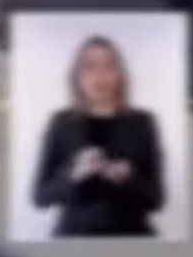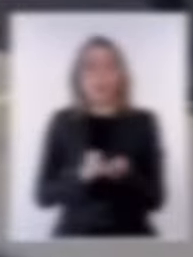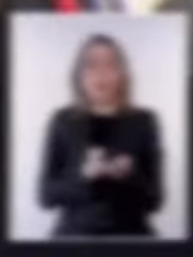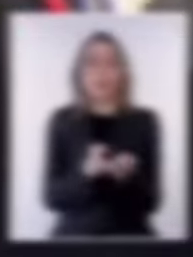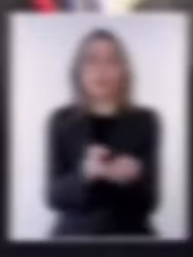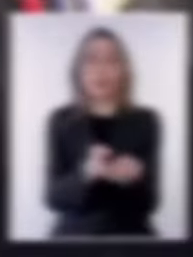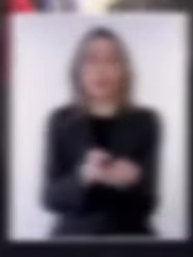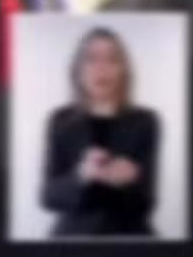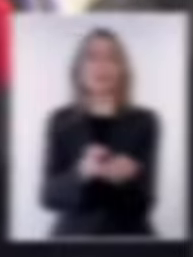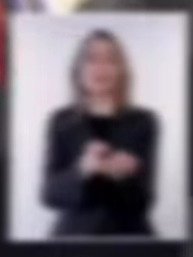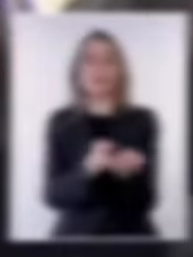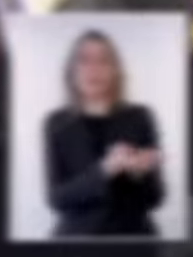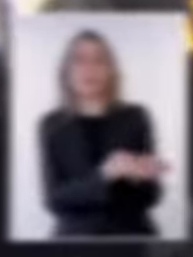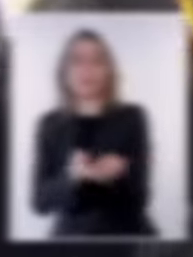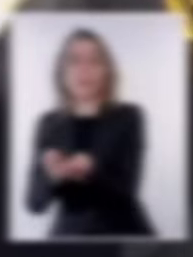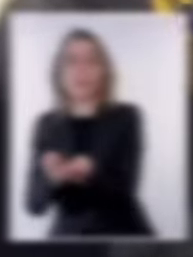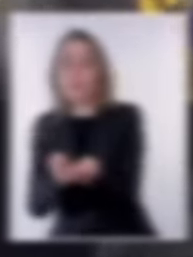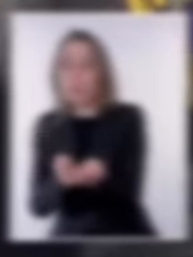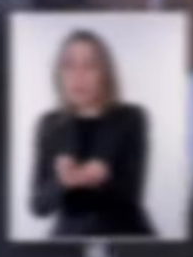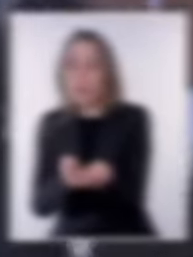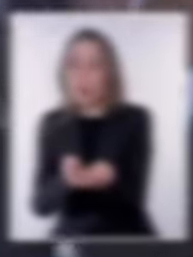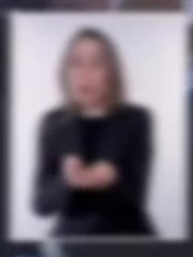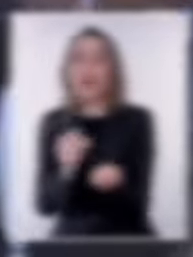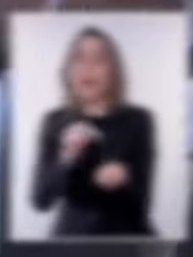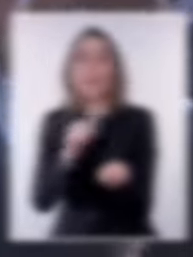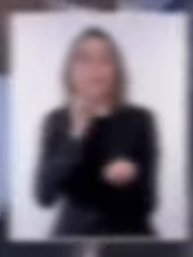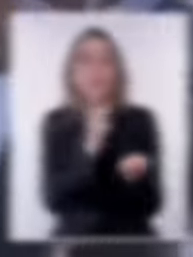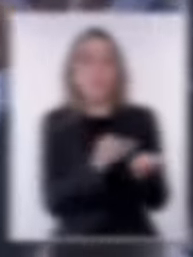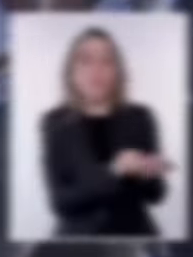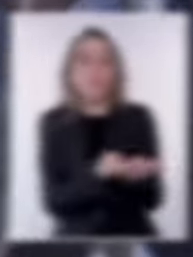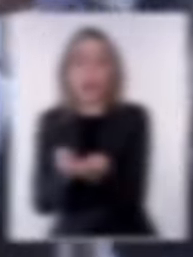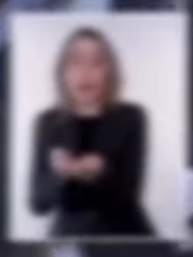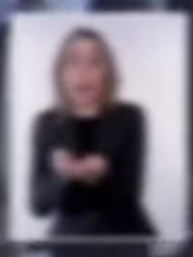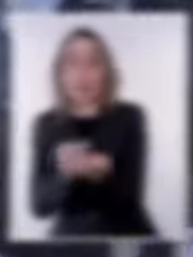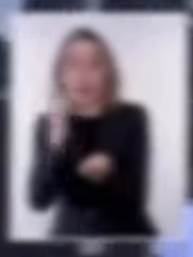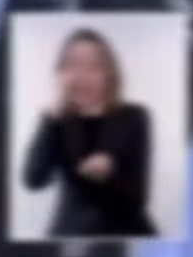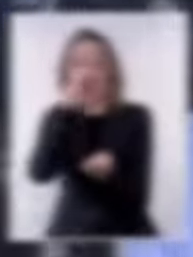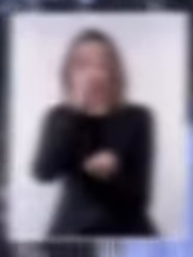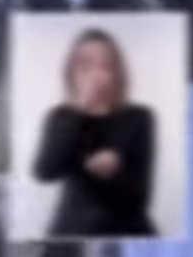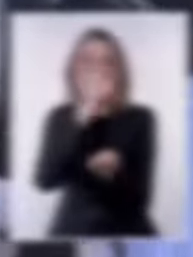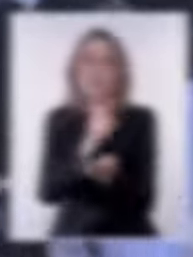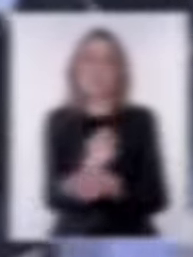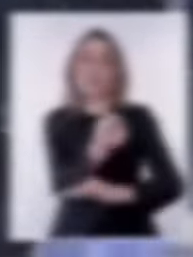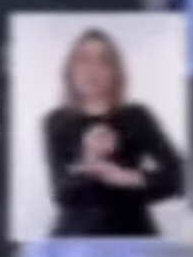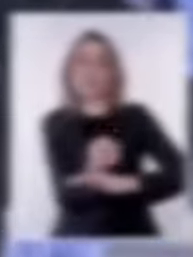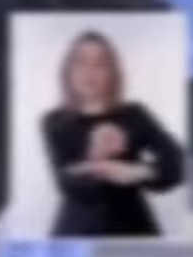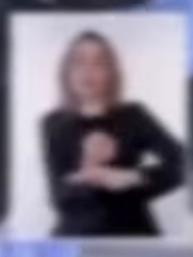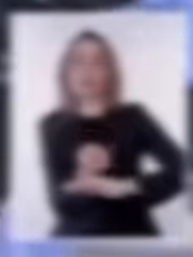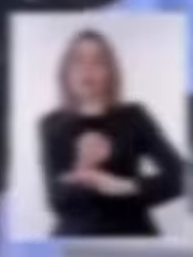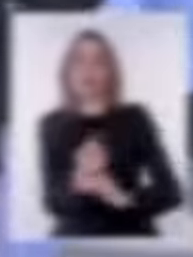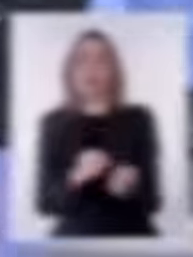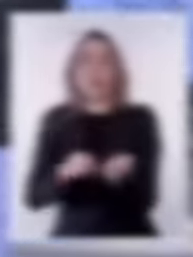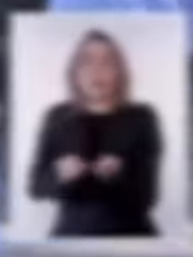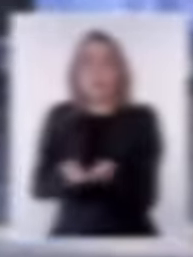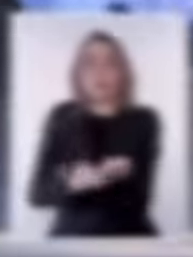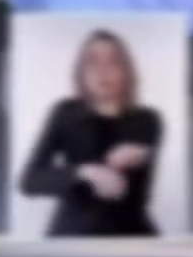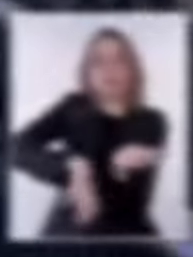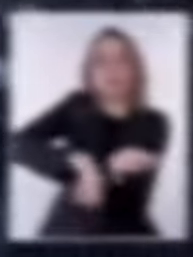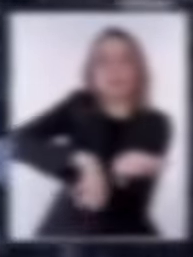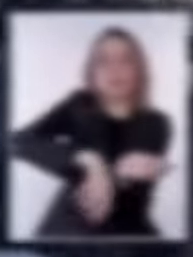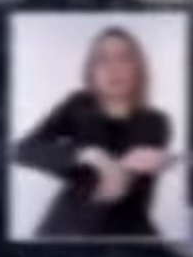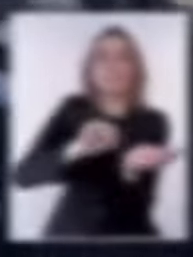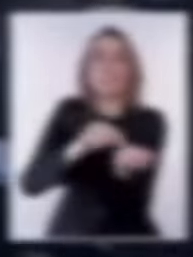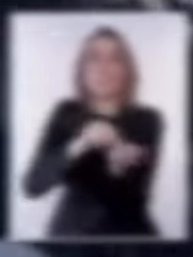operar nuestros buques, unidades que hoy poseen complejos sistemas de armas, propulsión e